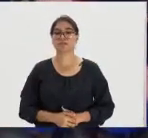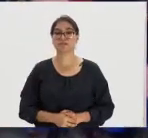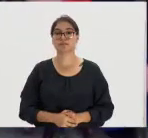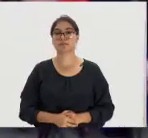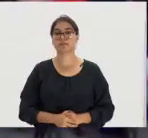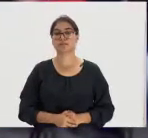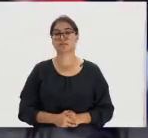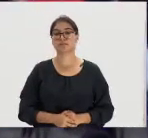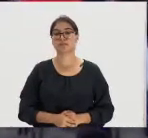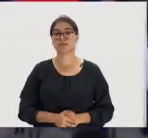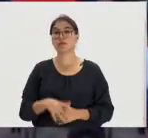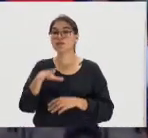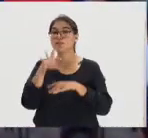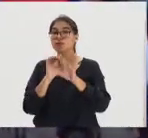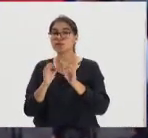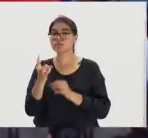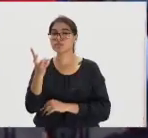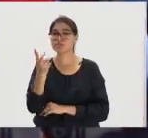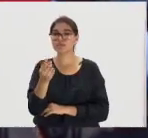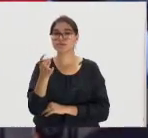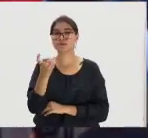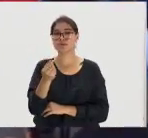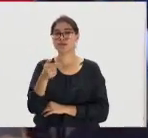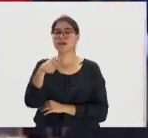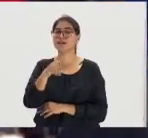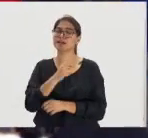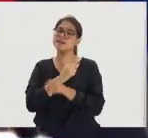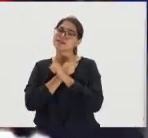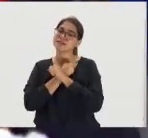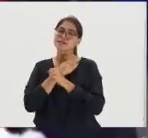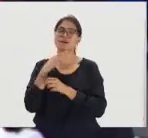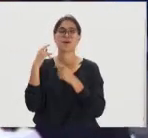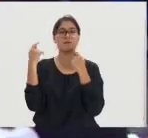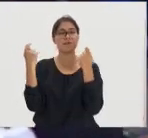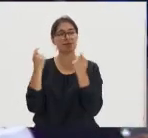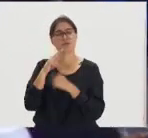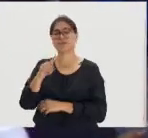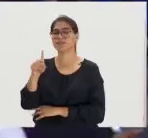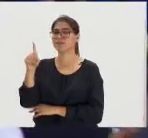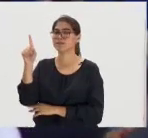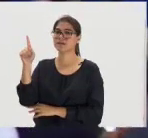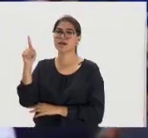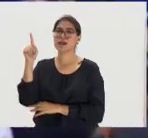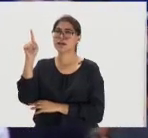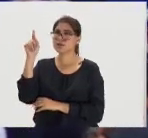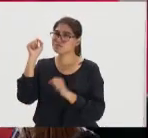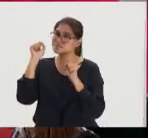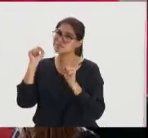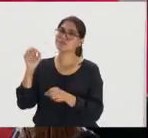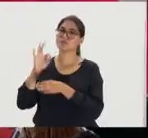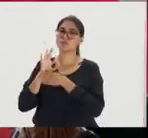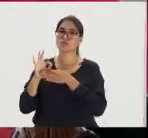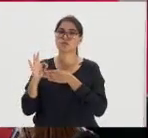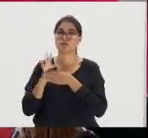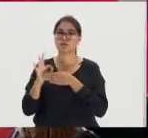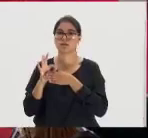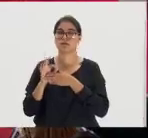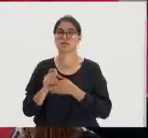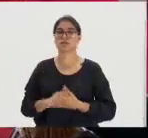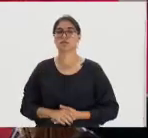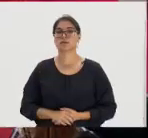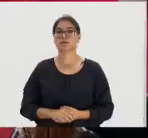¿Cuántas veces no les decimos, por favor, si es amor, gloria a Dios que funciona, en Cristo funciona? Si usted saca a Dios de en